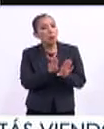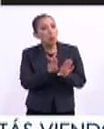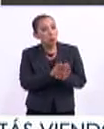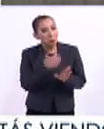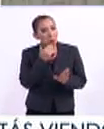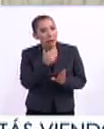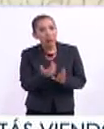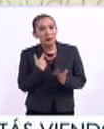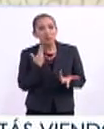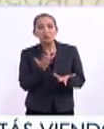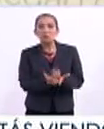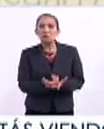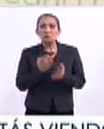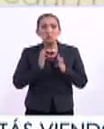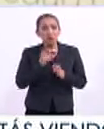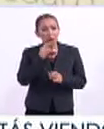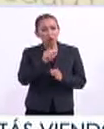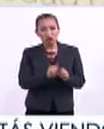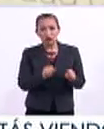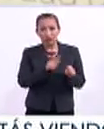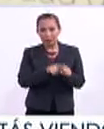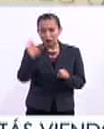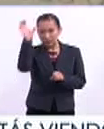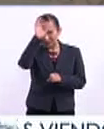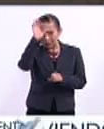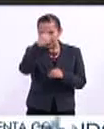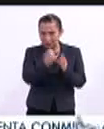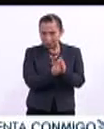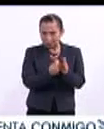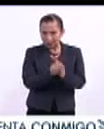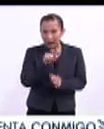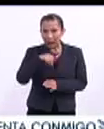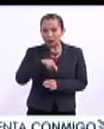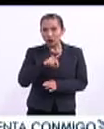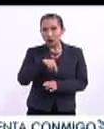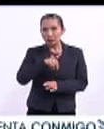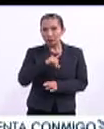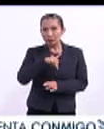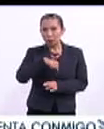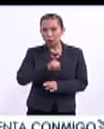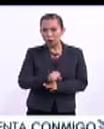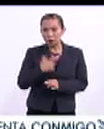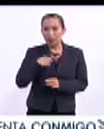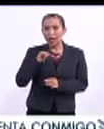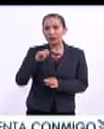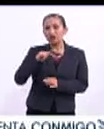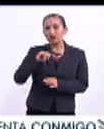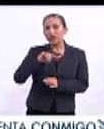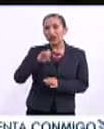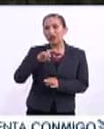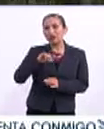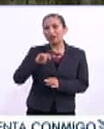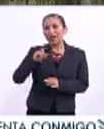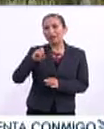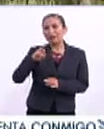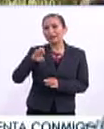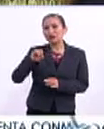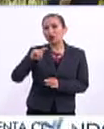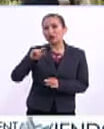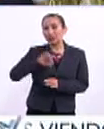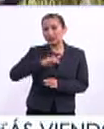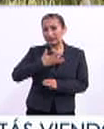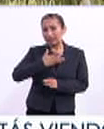entusiasmo y desparpajo, como La Sociedad de los Científicos Anónimos. El libro, coordinado por Natalia Jardón y Andrés Cota, contiene